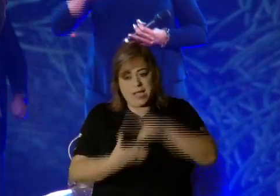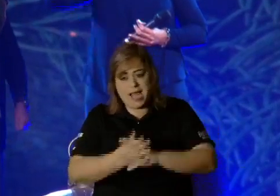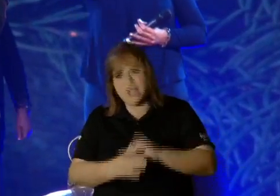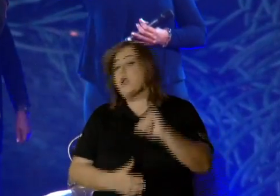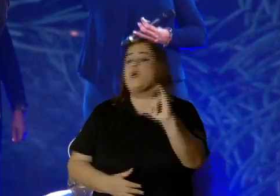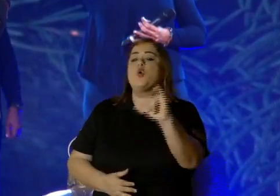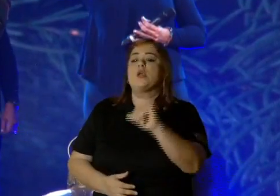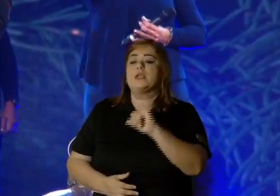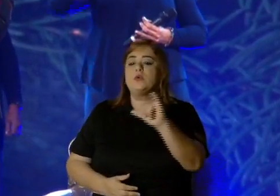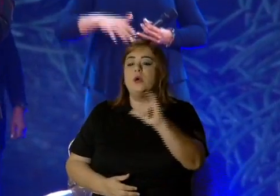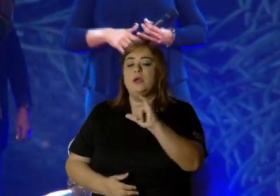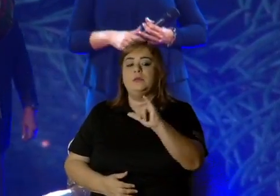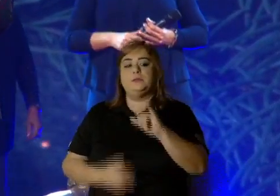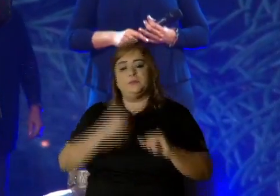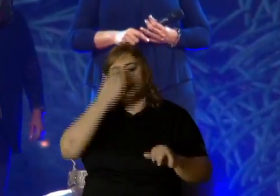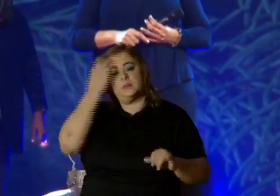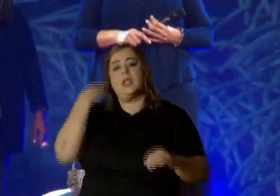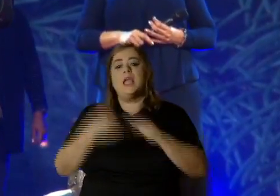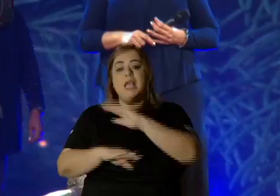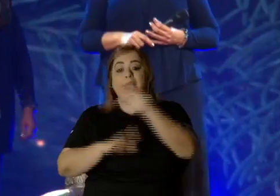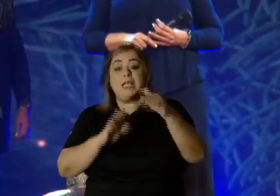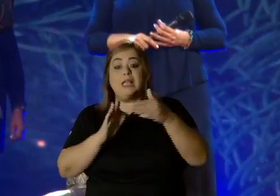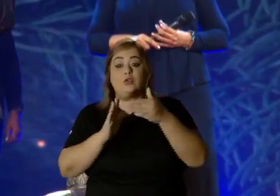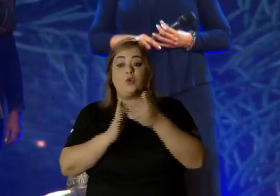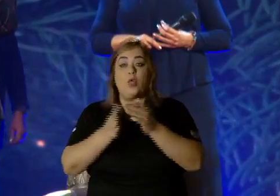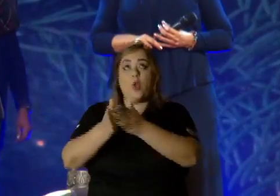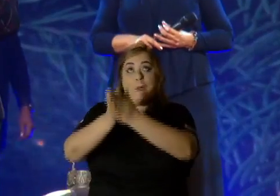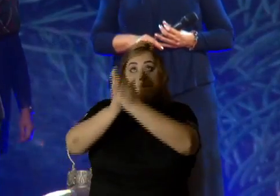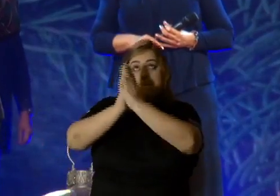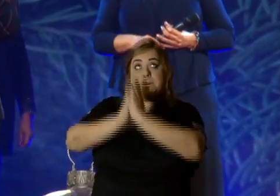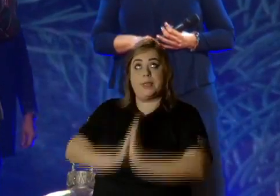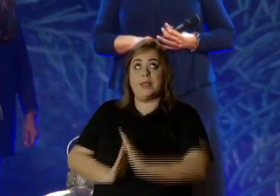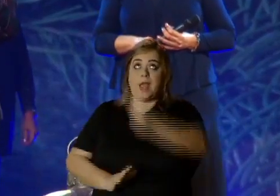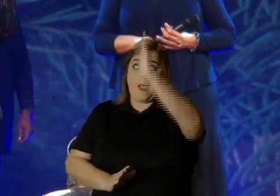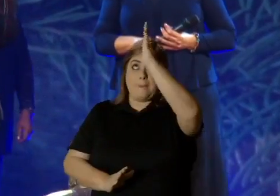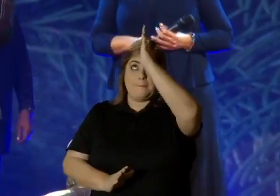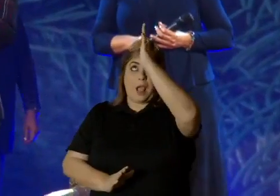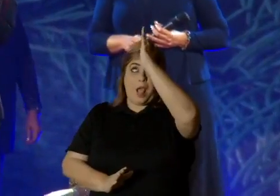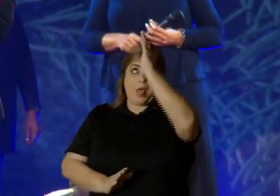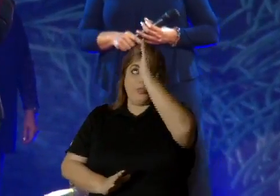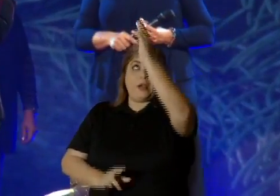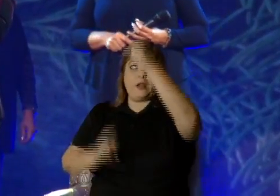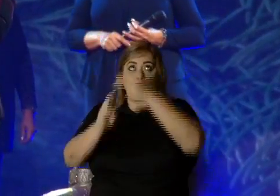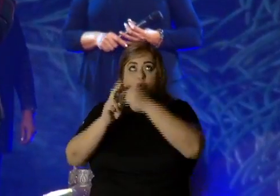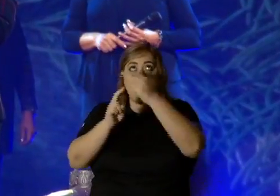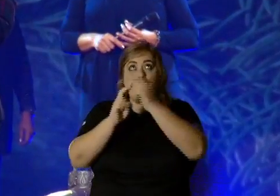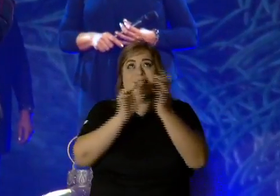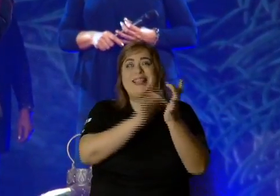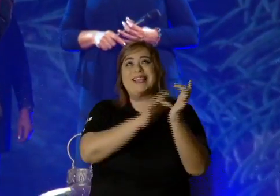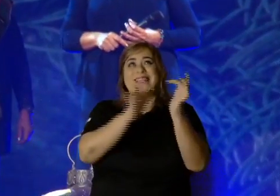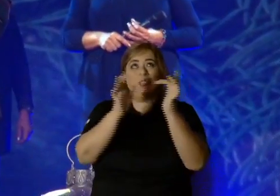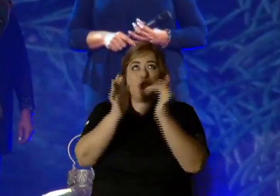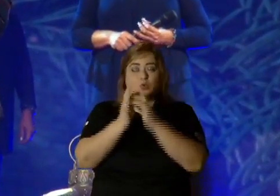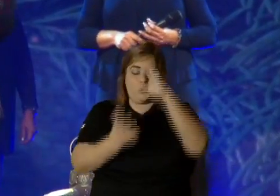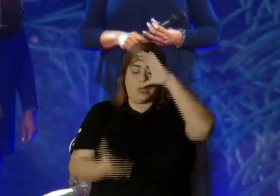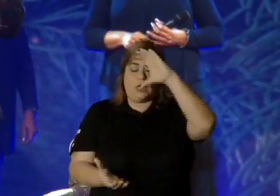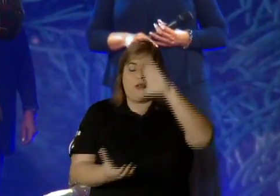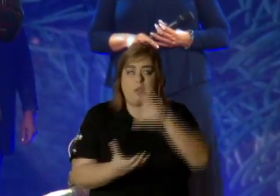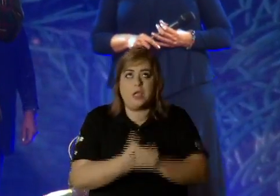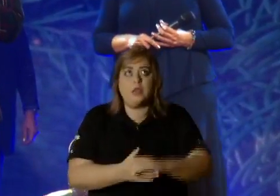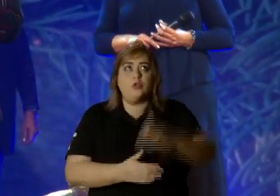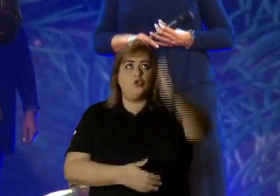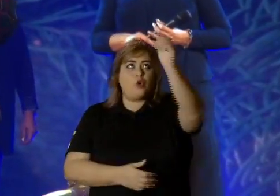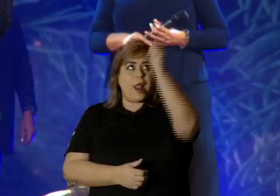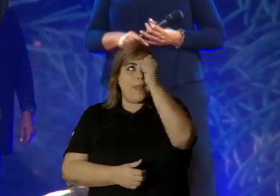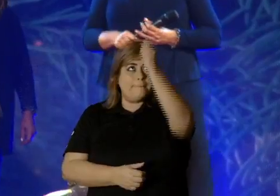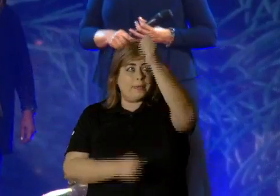creo. Que todo lo que pidamos al Padre en el nombre de Jesús creyendo será hecho. Si nosotros